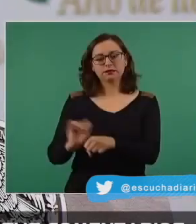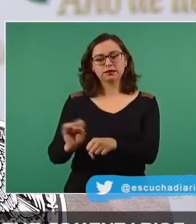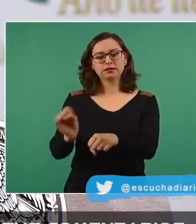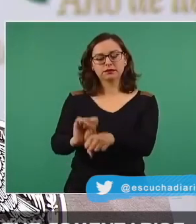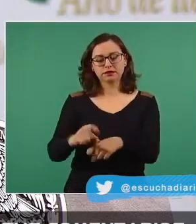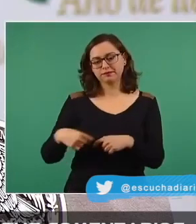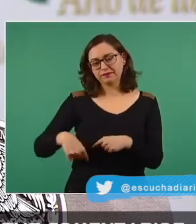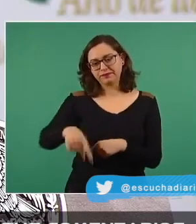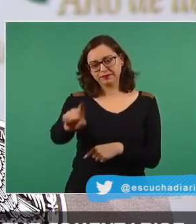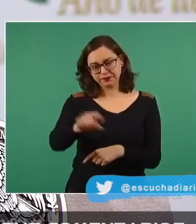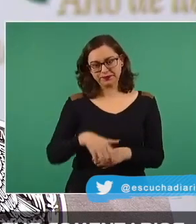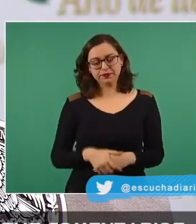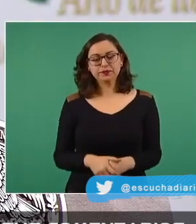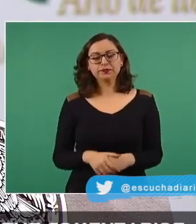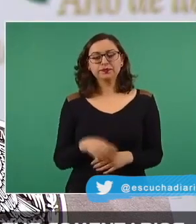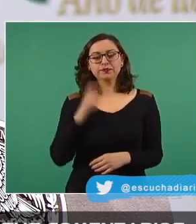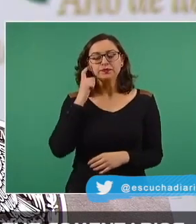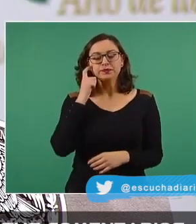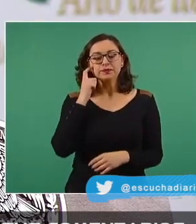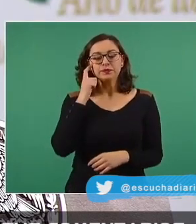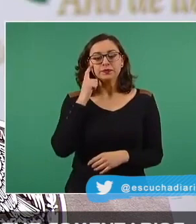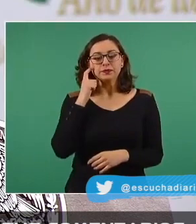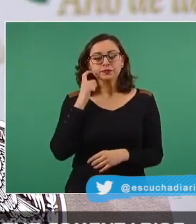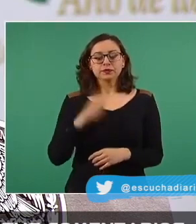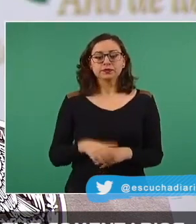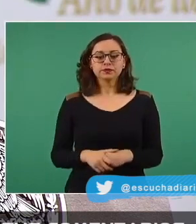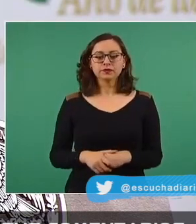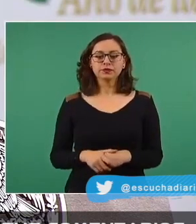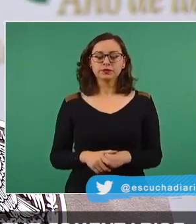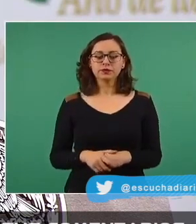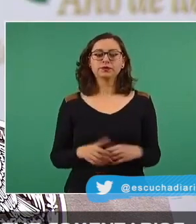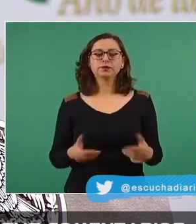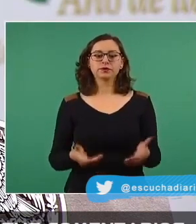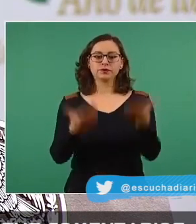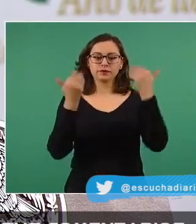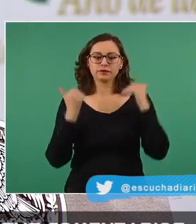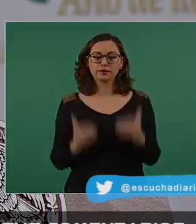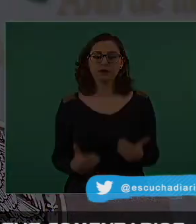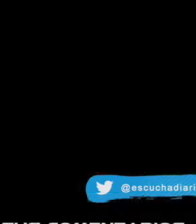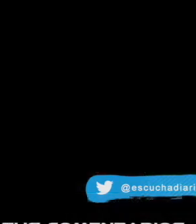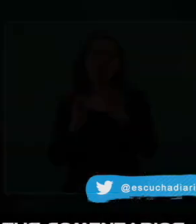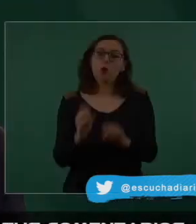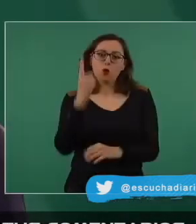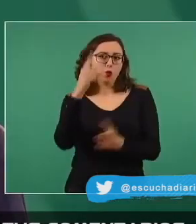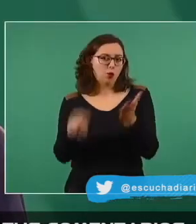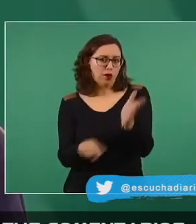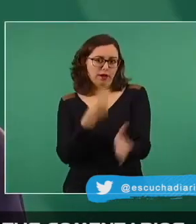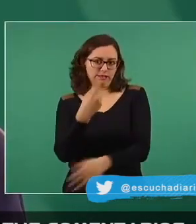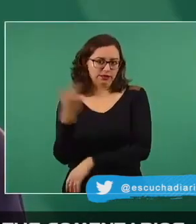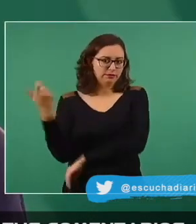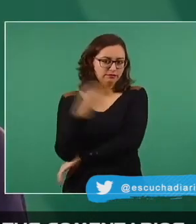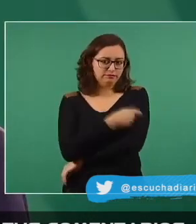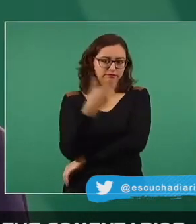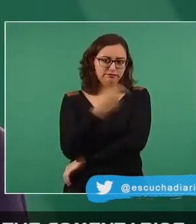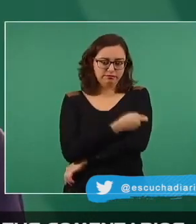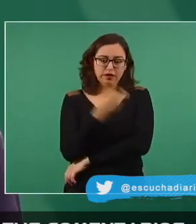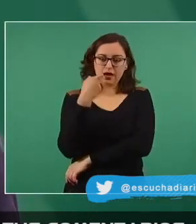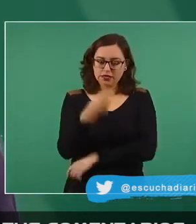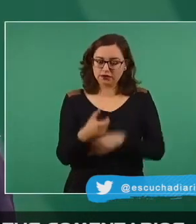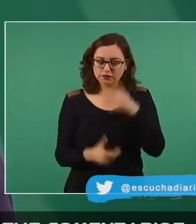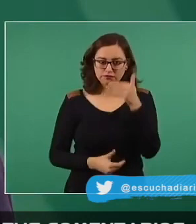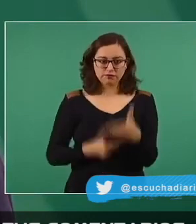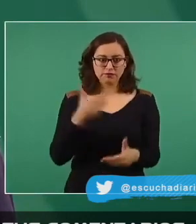409 mil 551 personas han recibido al menos una dosis contra kobe y 19 de las cuales